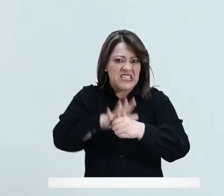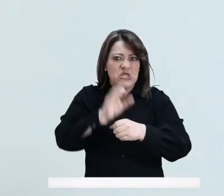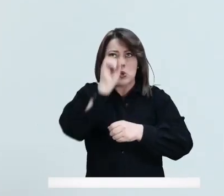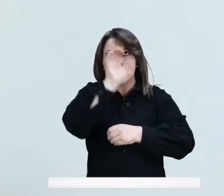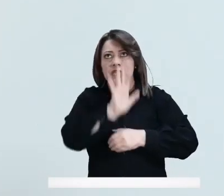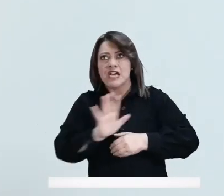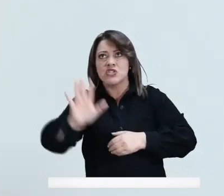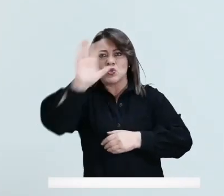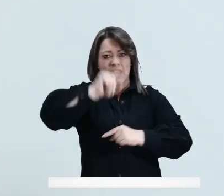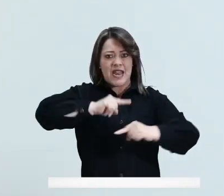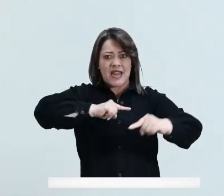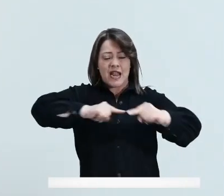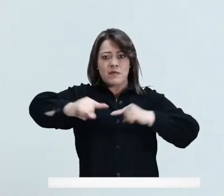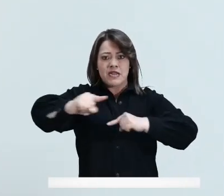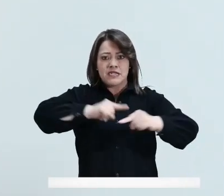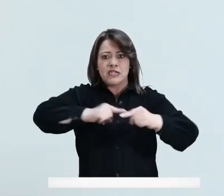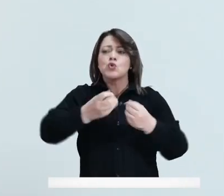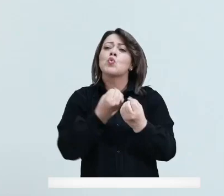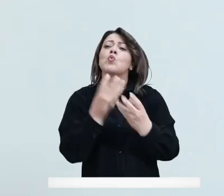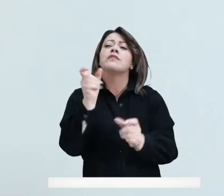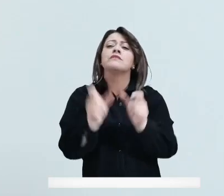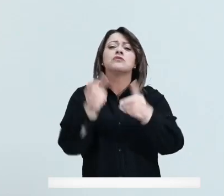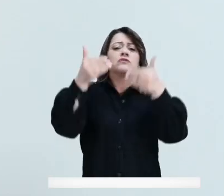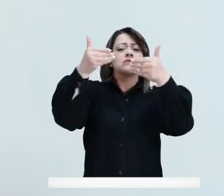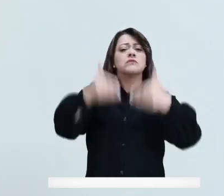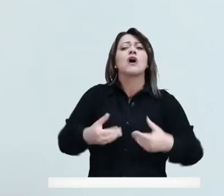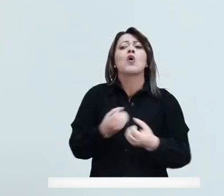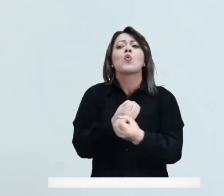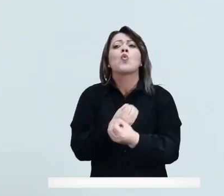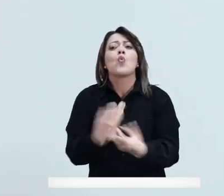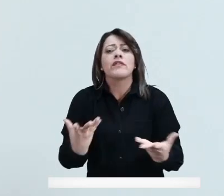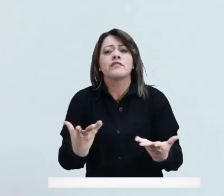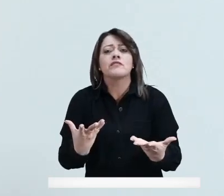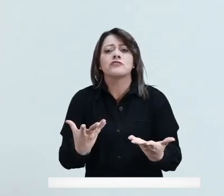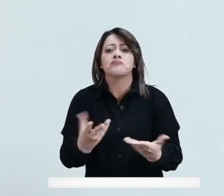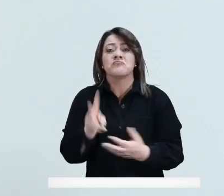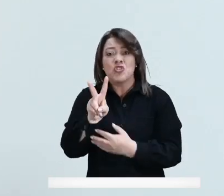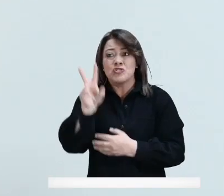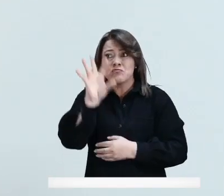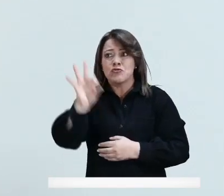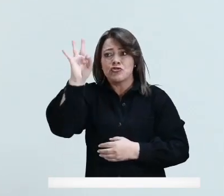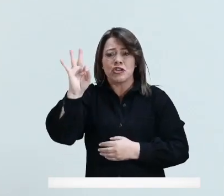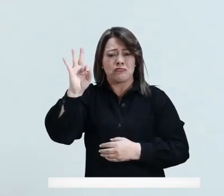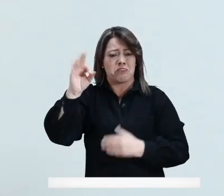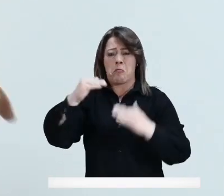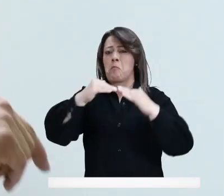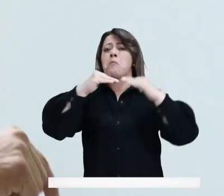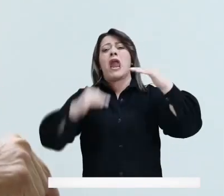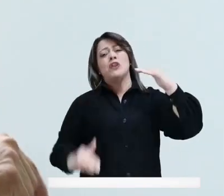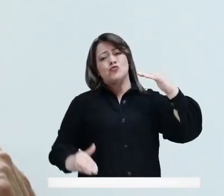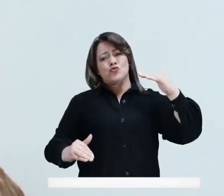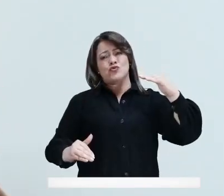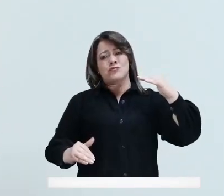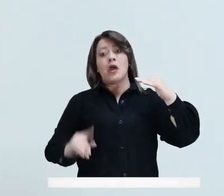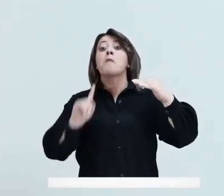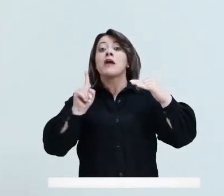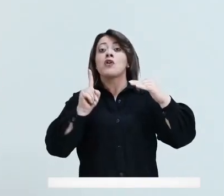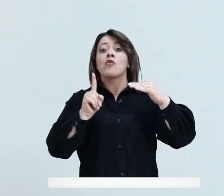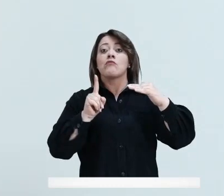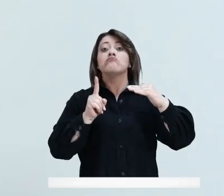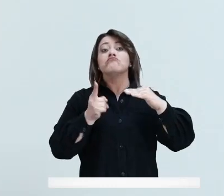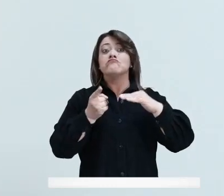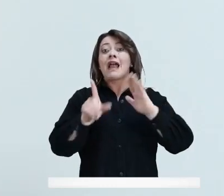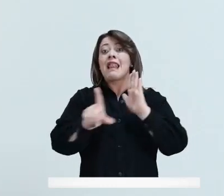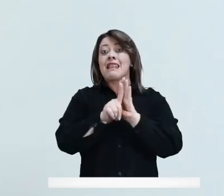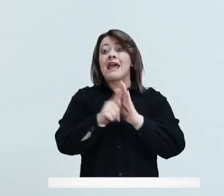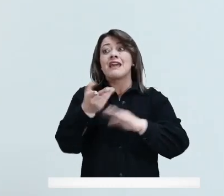la organización administrativa de la ciudad de Bogotá, no llegamos a ese número del 2% que exige la ley, que me